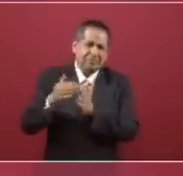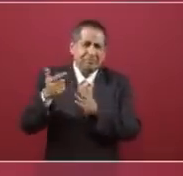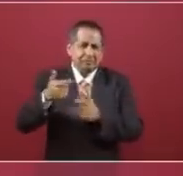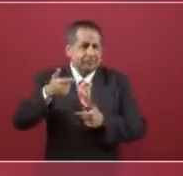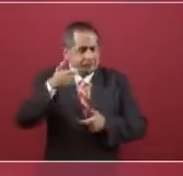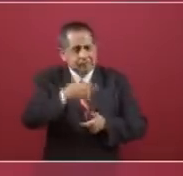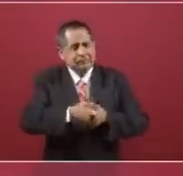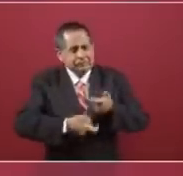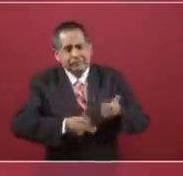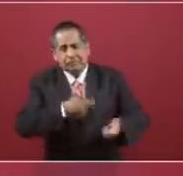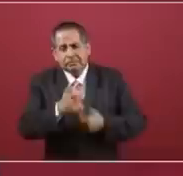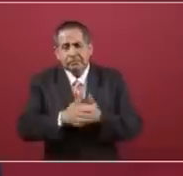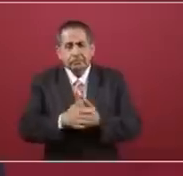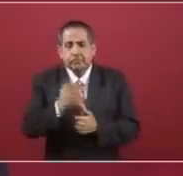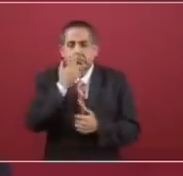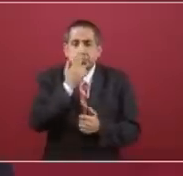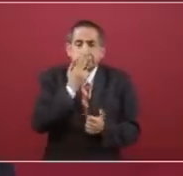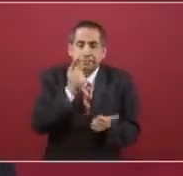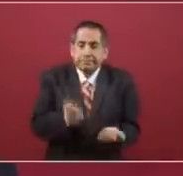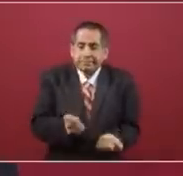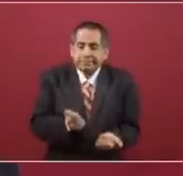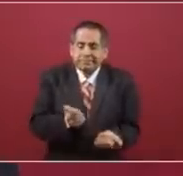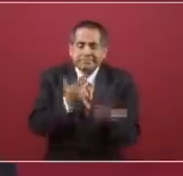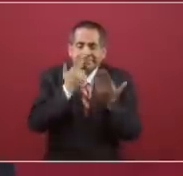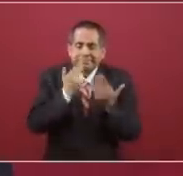pesos, que no funcionan